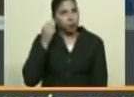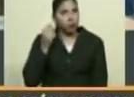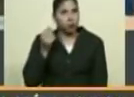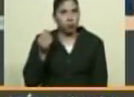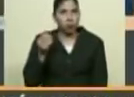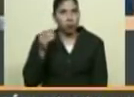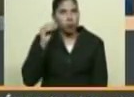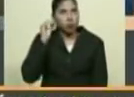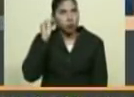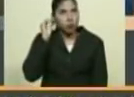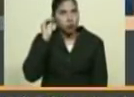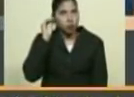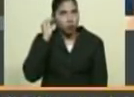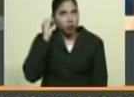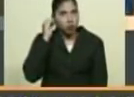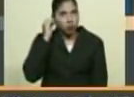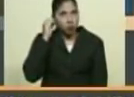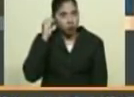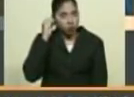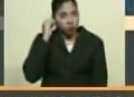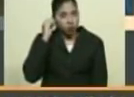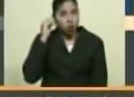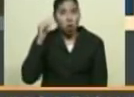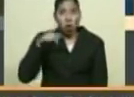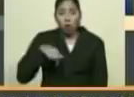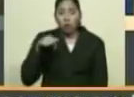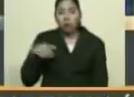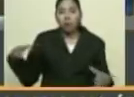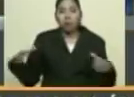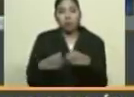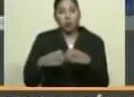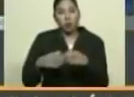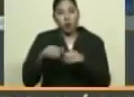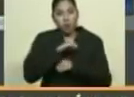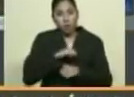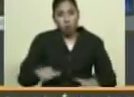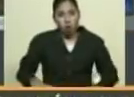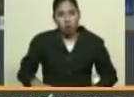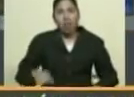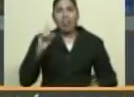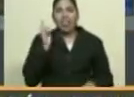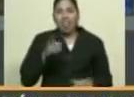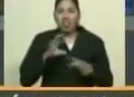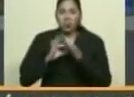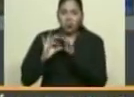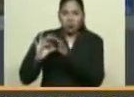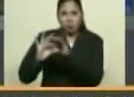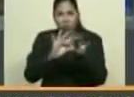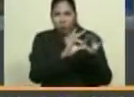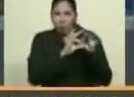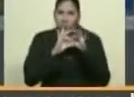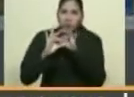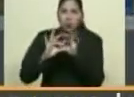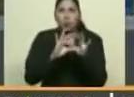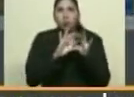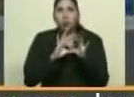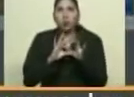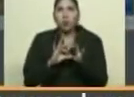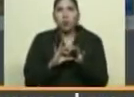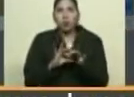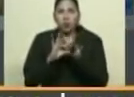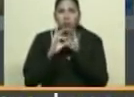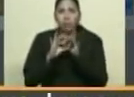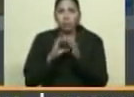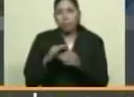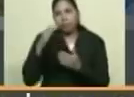Y hoy nuestra Fuerza Armada tiene que estar cada día más unido. Saludo a mi hermano Pedro Juliá, comandante de la Redi, aquí